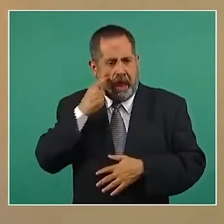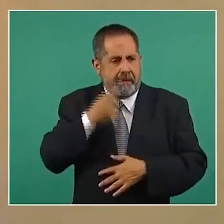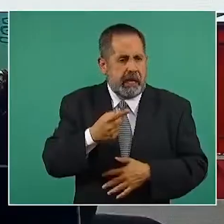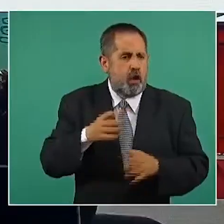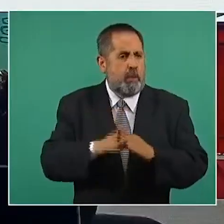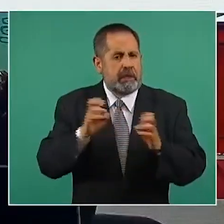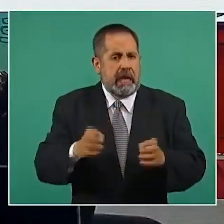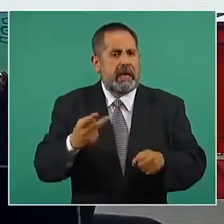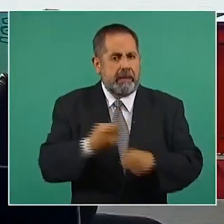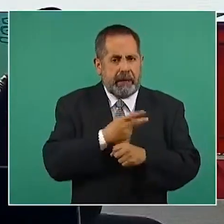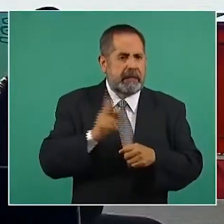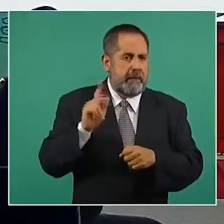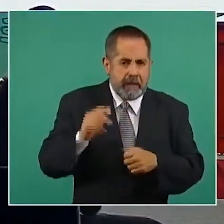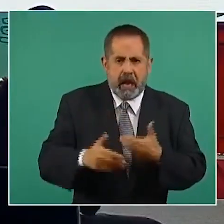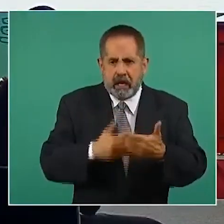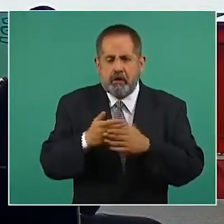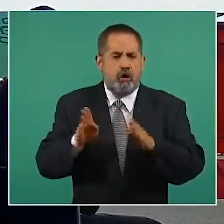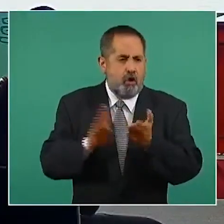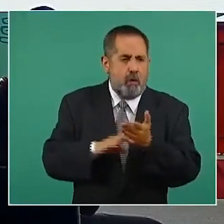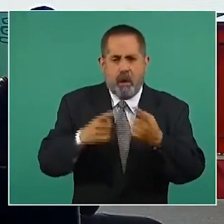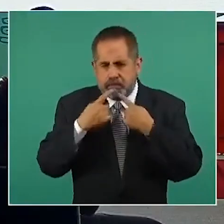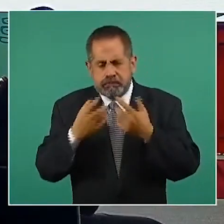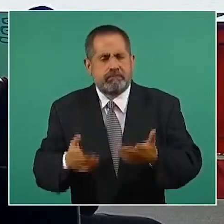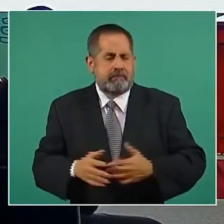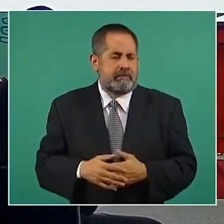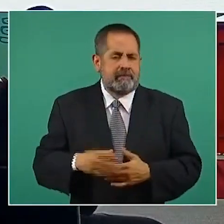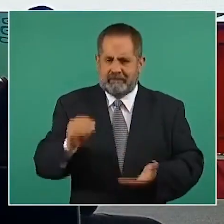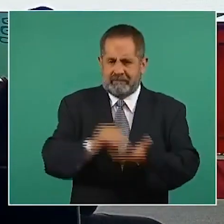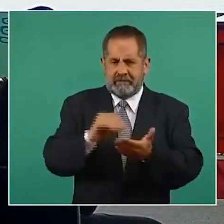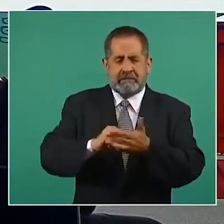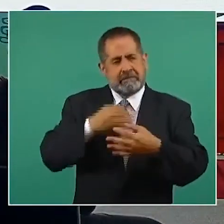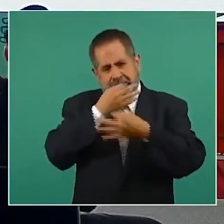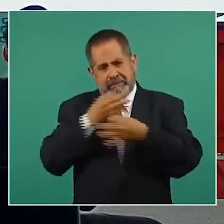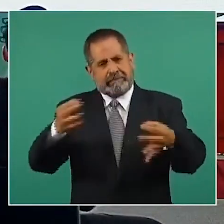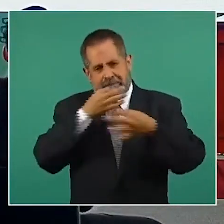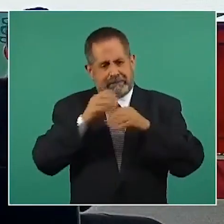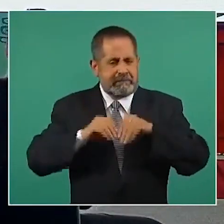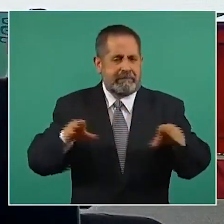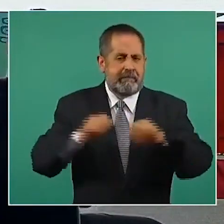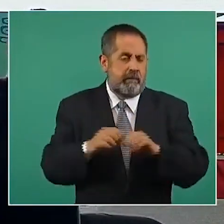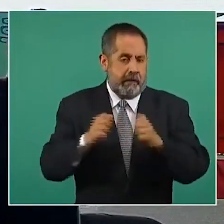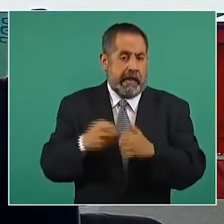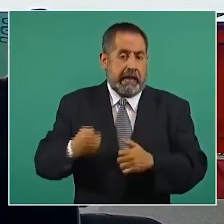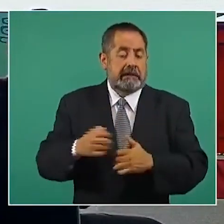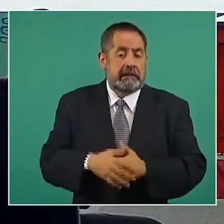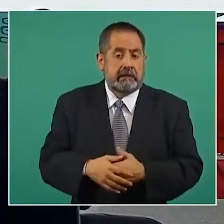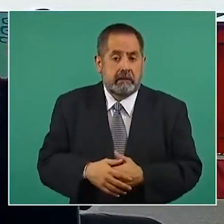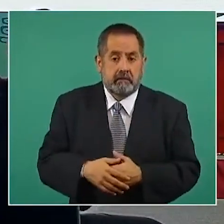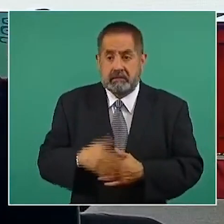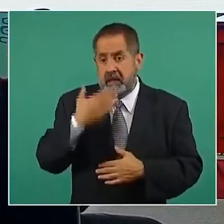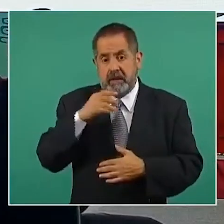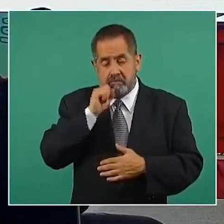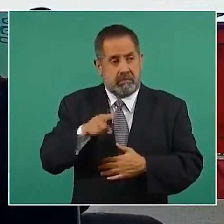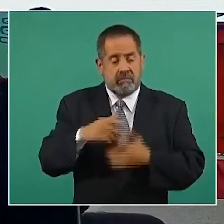avance de la estrategia, el avance de las llegadas. Eso se seguirá comunicando a través de ese canal y seguramente de